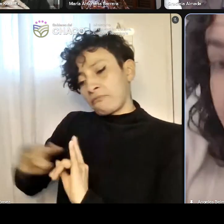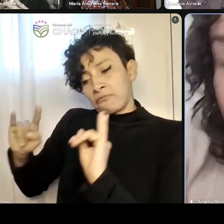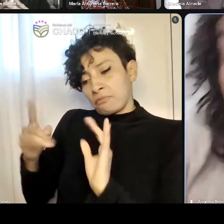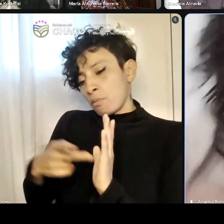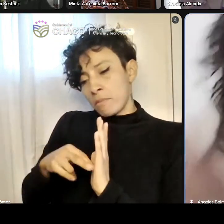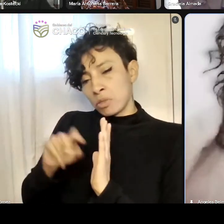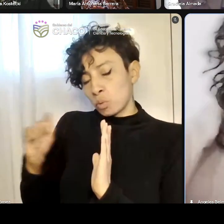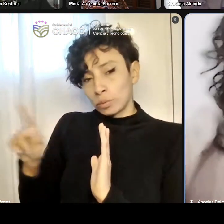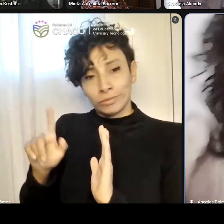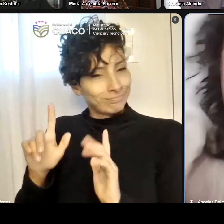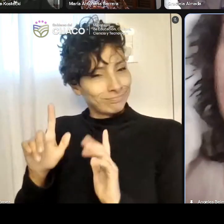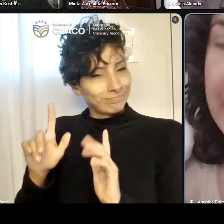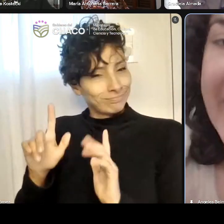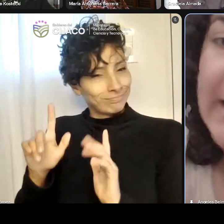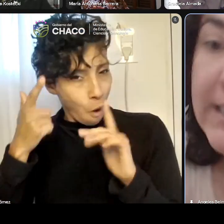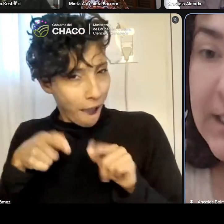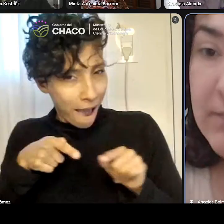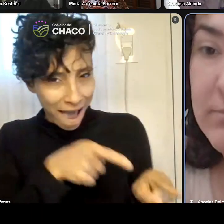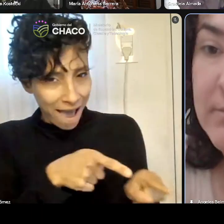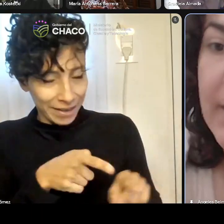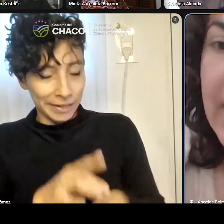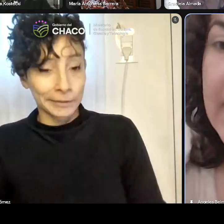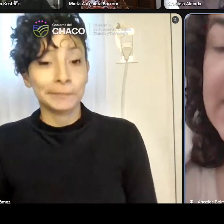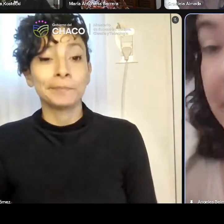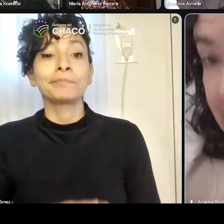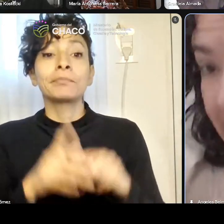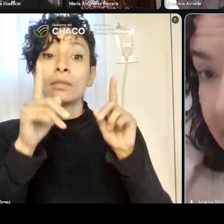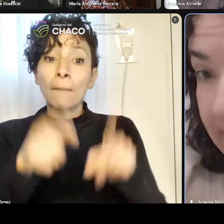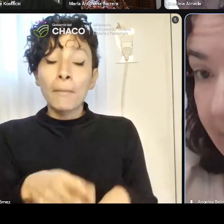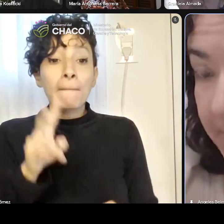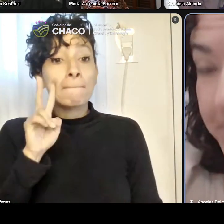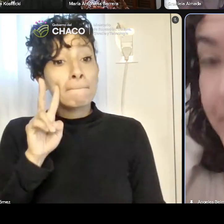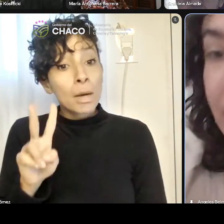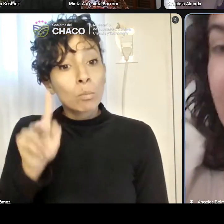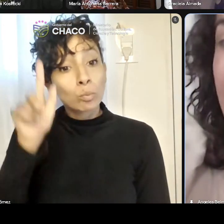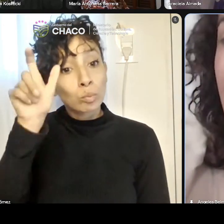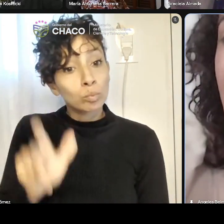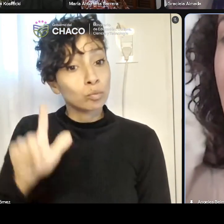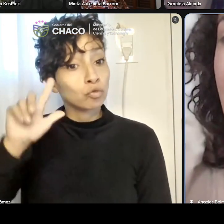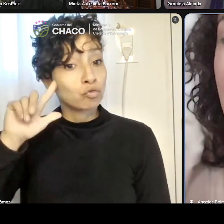Después vemos cómo Marilí se presenta,